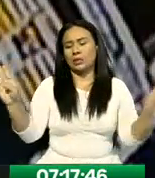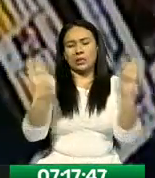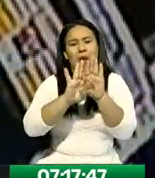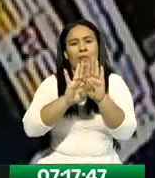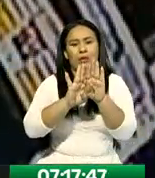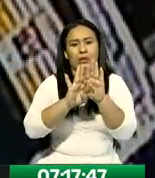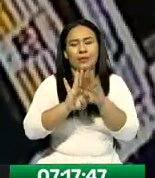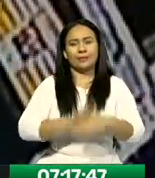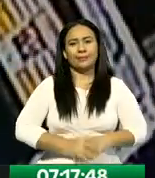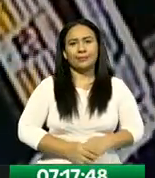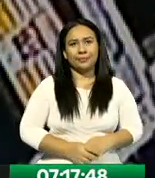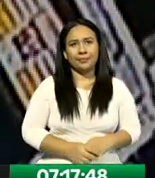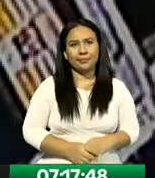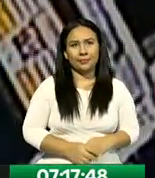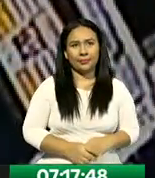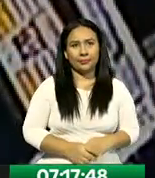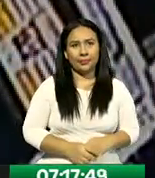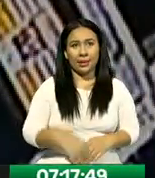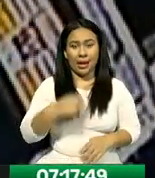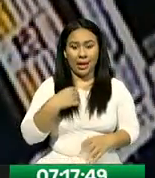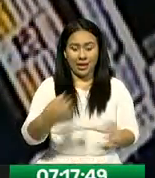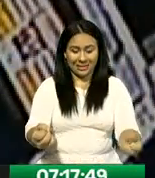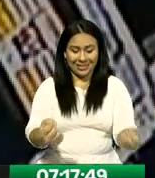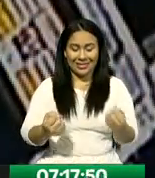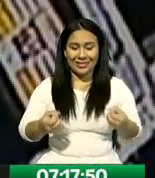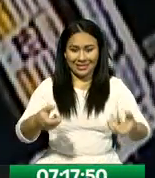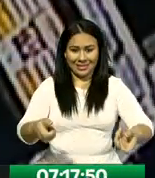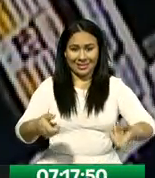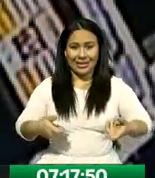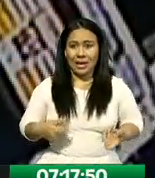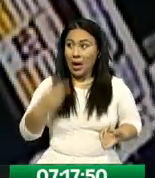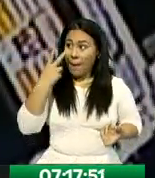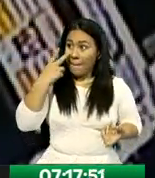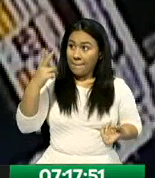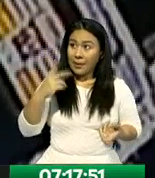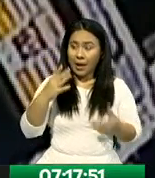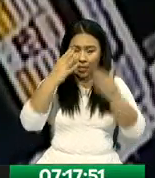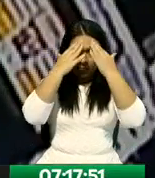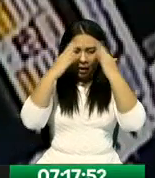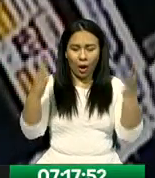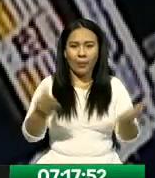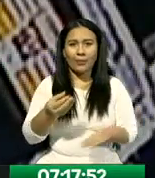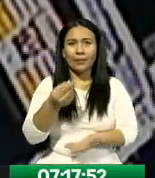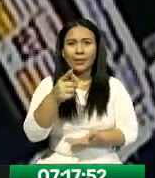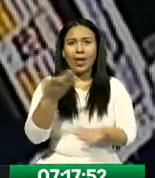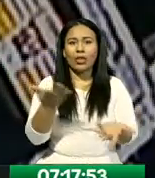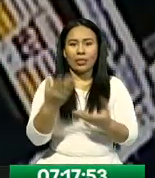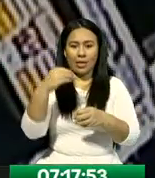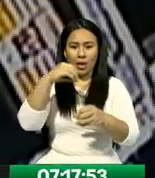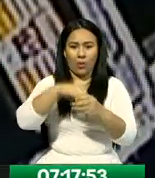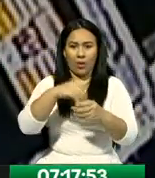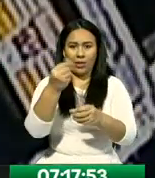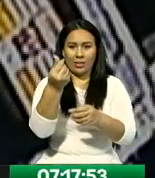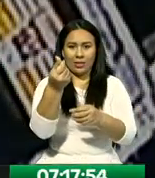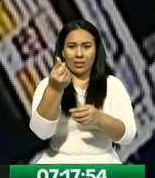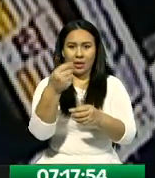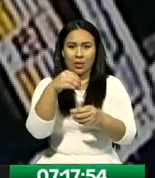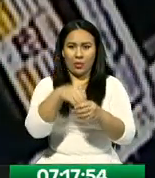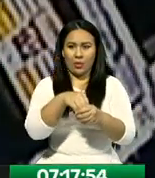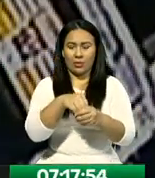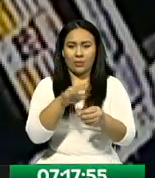puerta. Revisa la caja registradora y al instante descubre el recipiente donde guardaba el